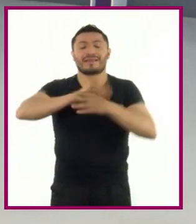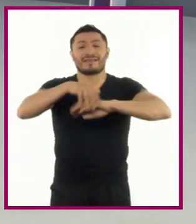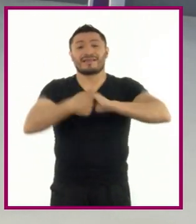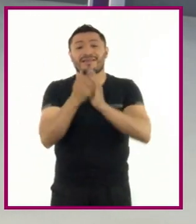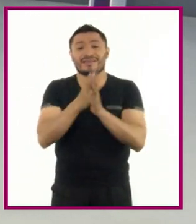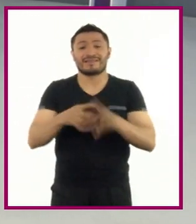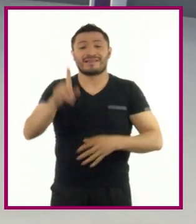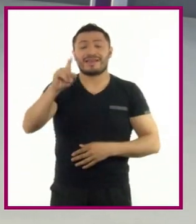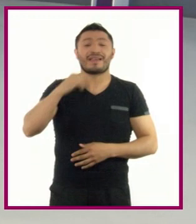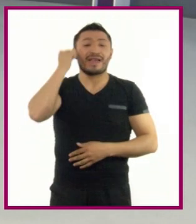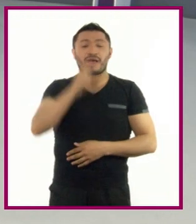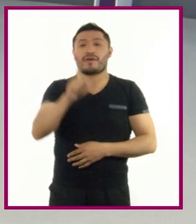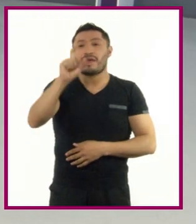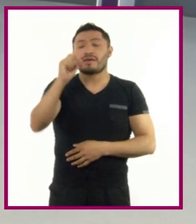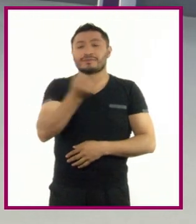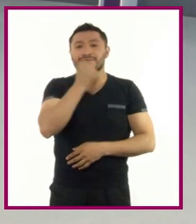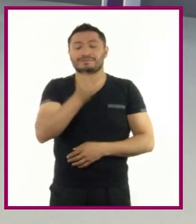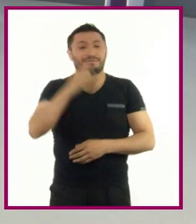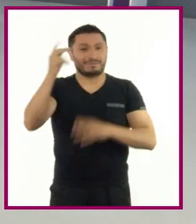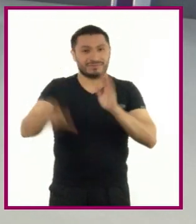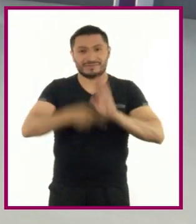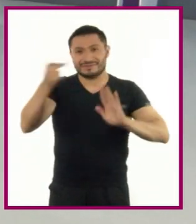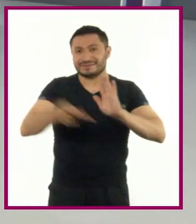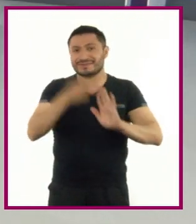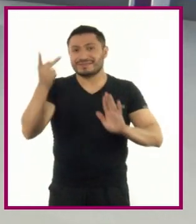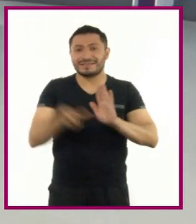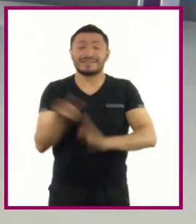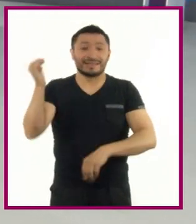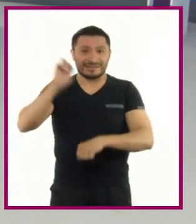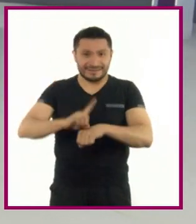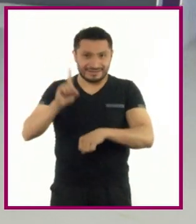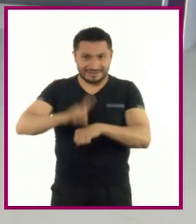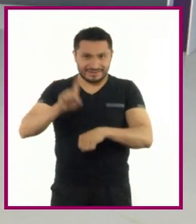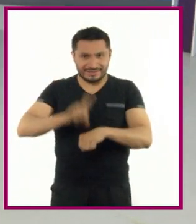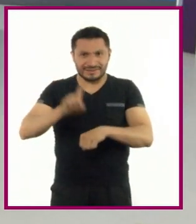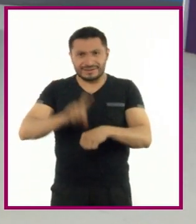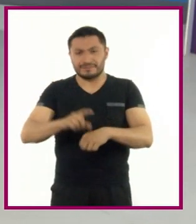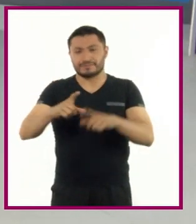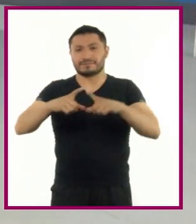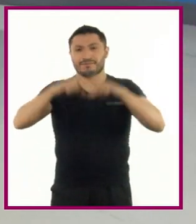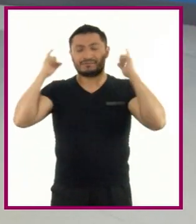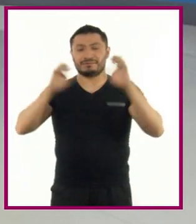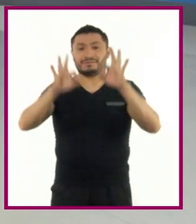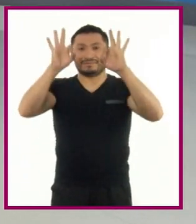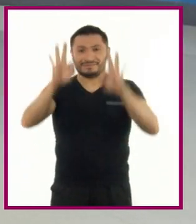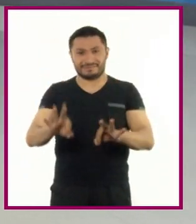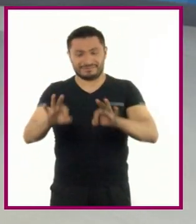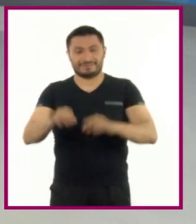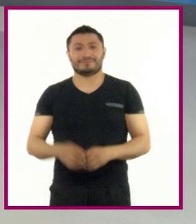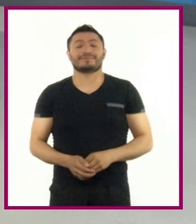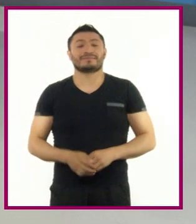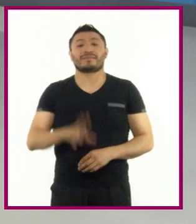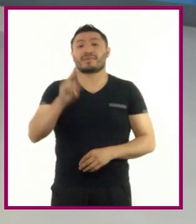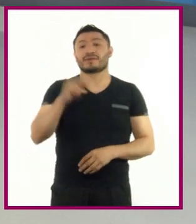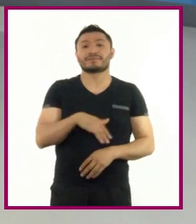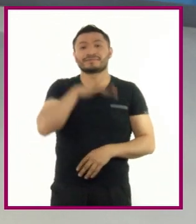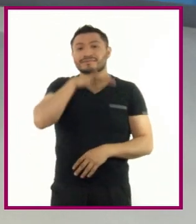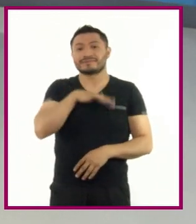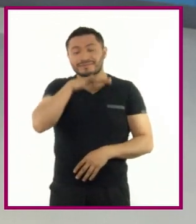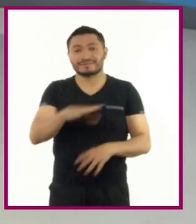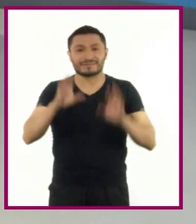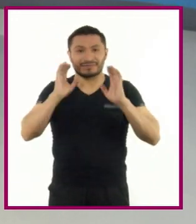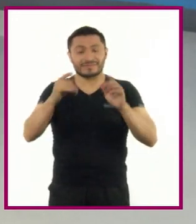jabón durante 20 segundos varias veces al día y usar el cubrebocas de manera correcta. No bajemos la guardia, sigámonos